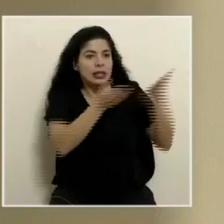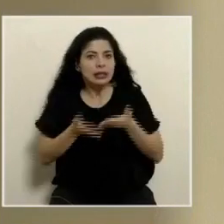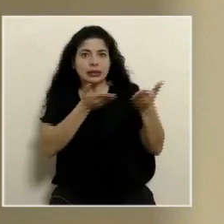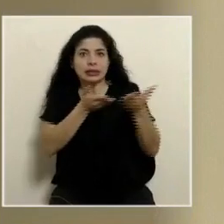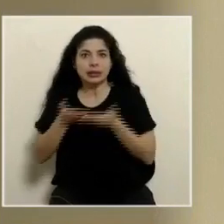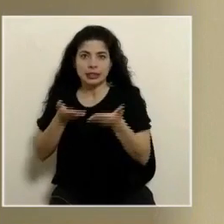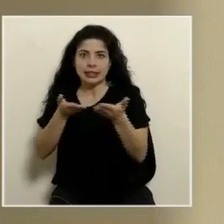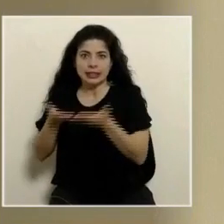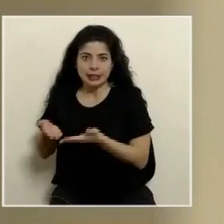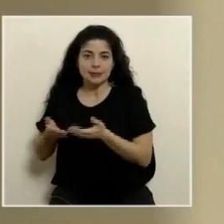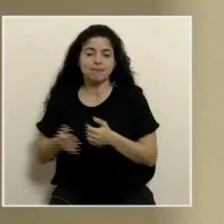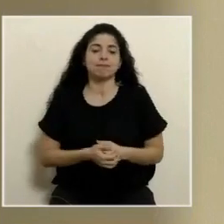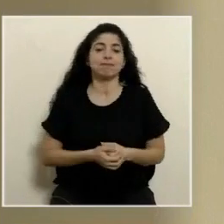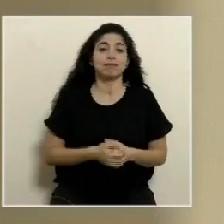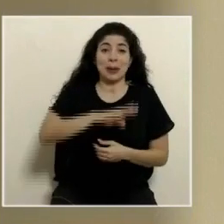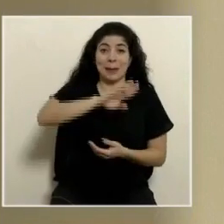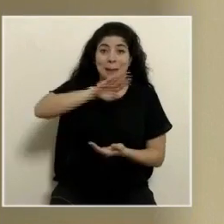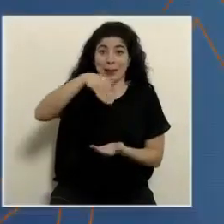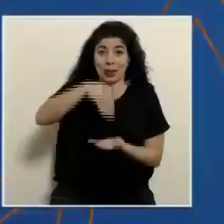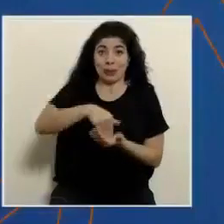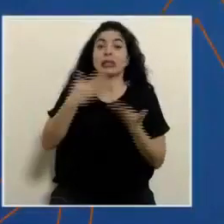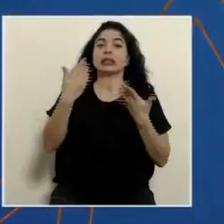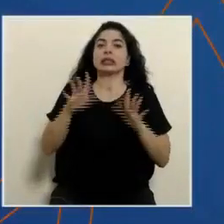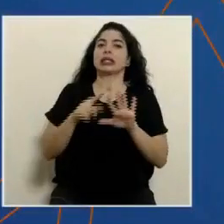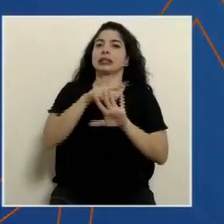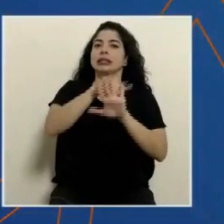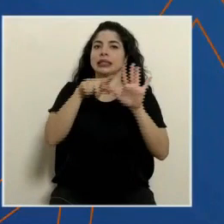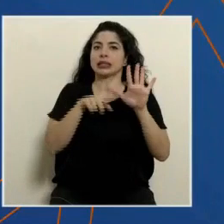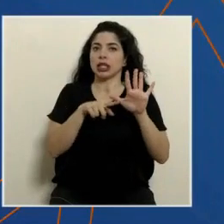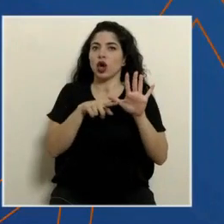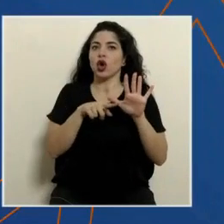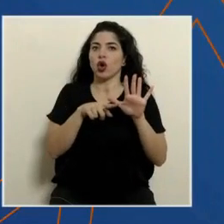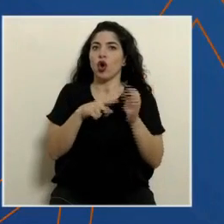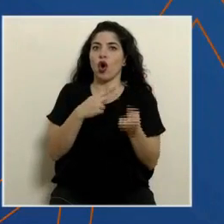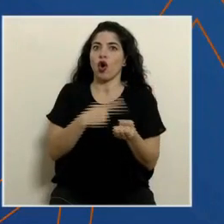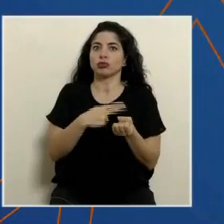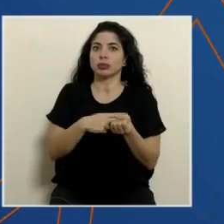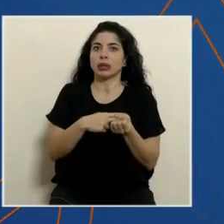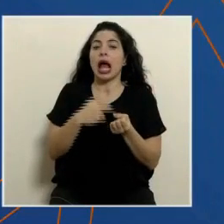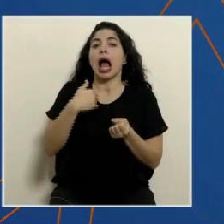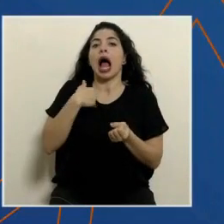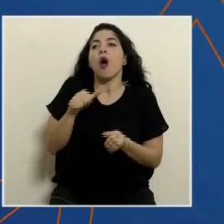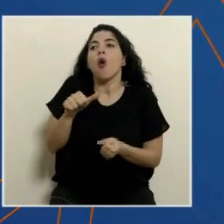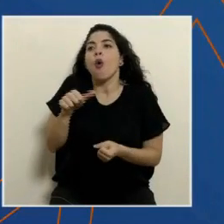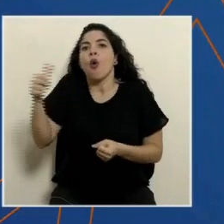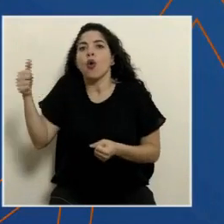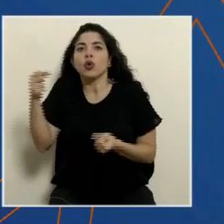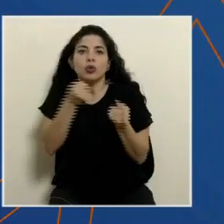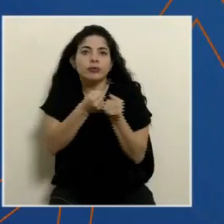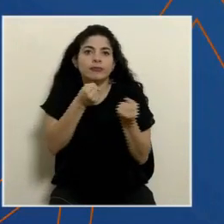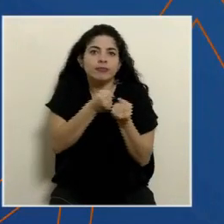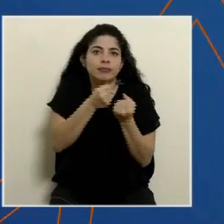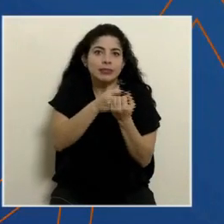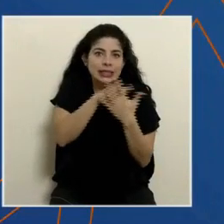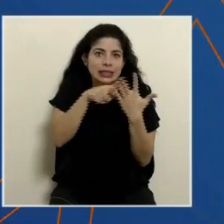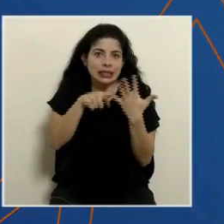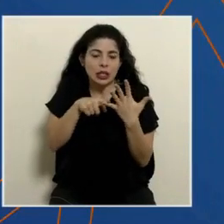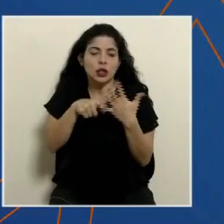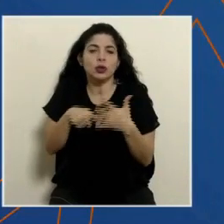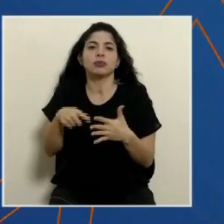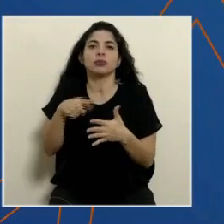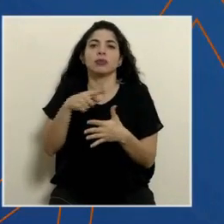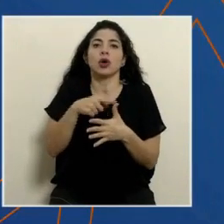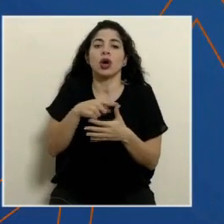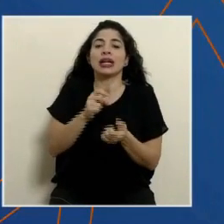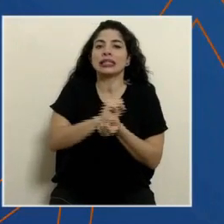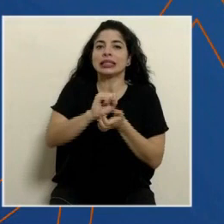el gran área metropolitana ya hay 5 hospitales que están siendo apoyados por diferentes centros de salud. Estamos hablando del